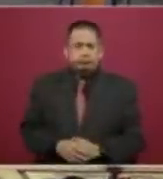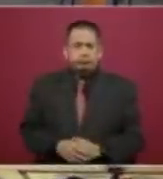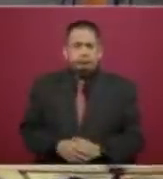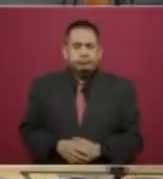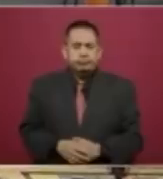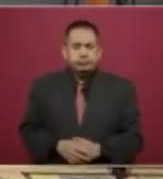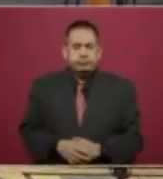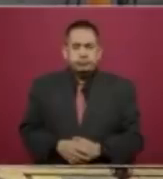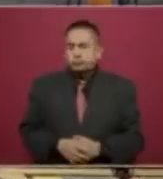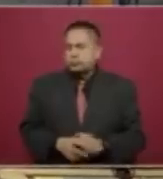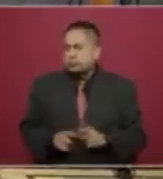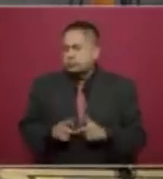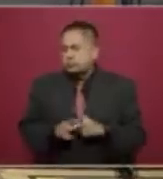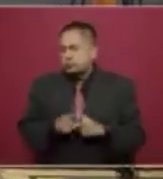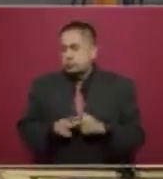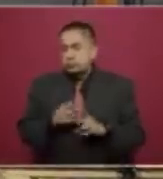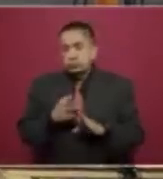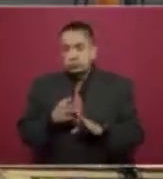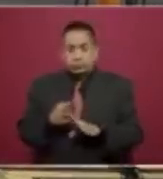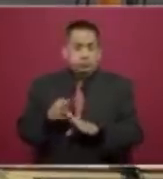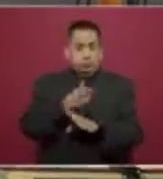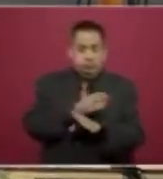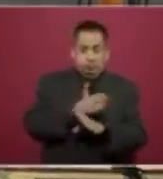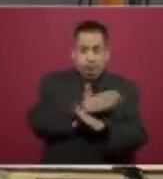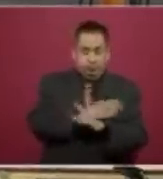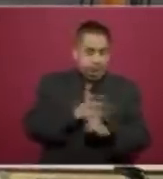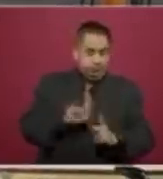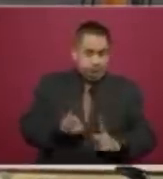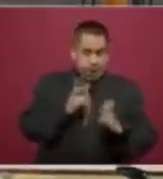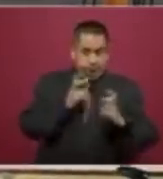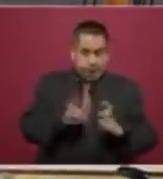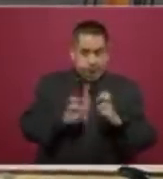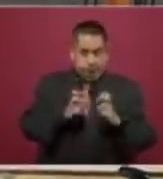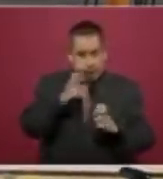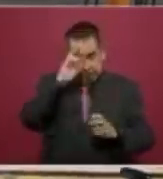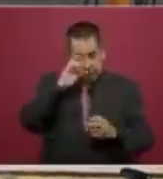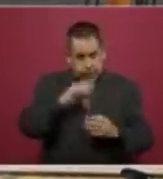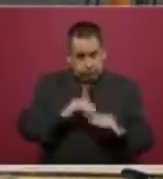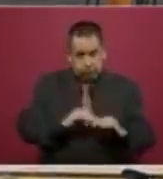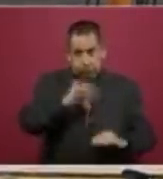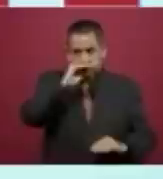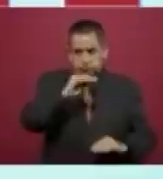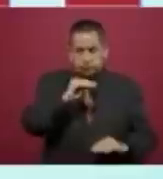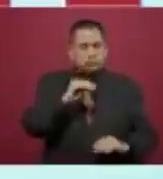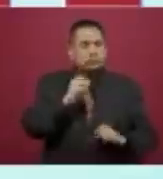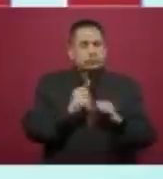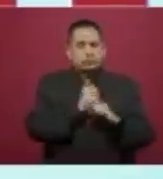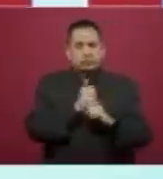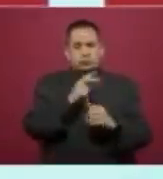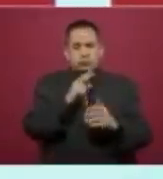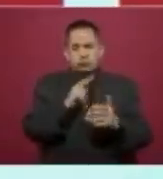El promedio de lo que se robaban de combustible en el 18,